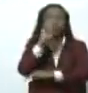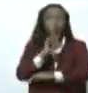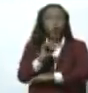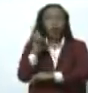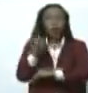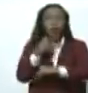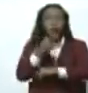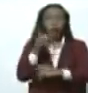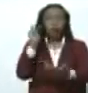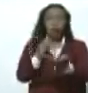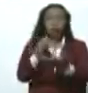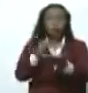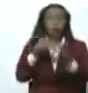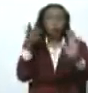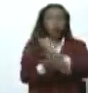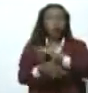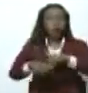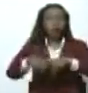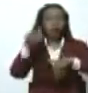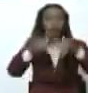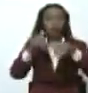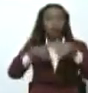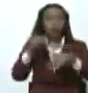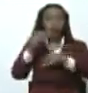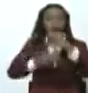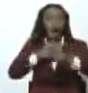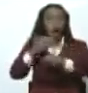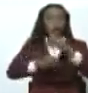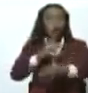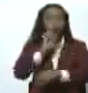que la participación en estas elecciones ha sido de